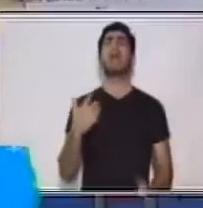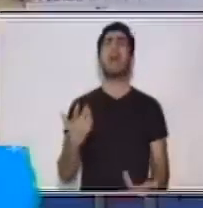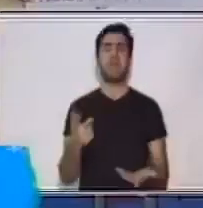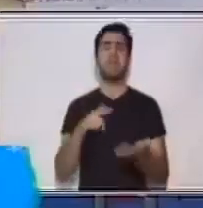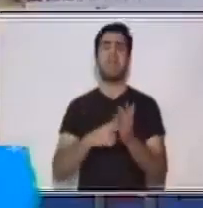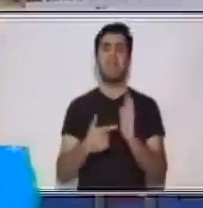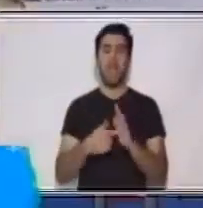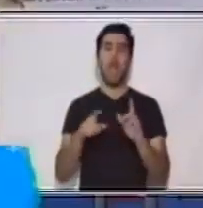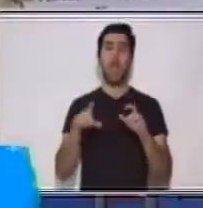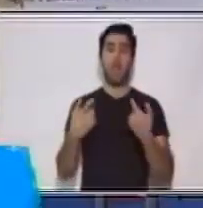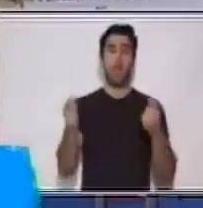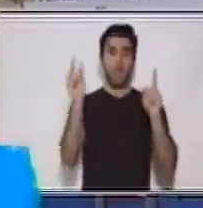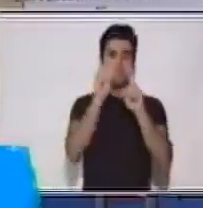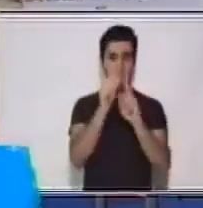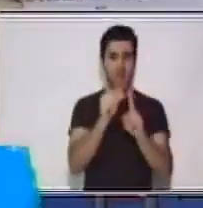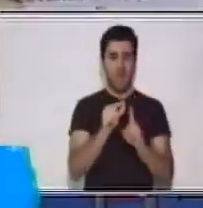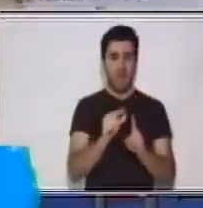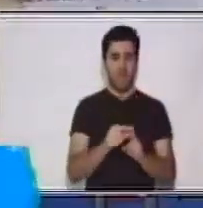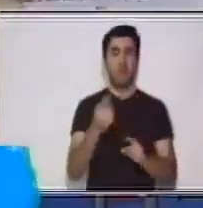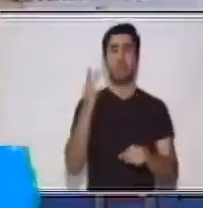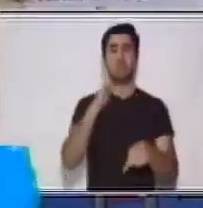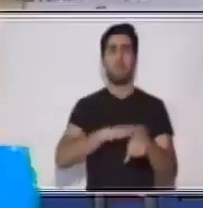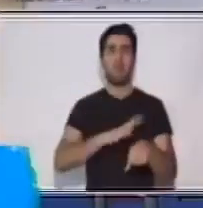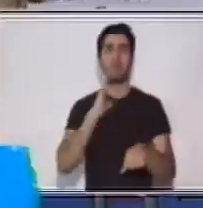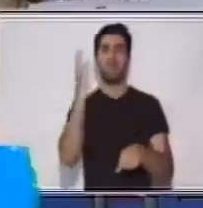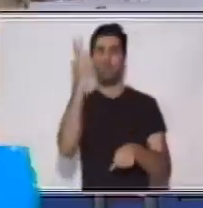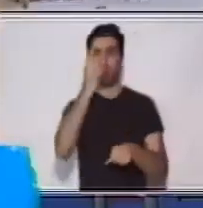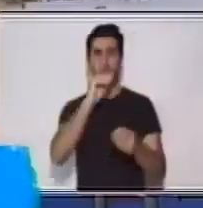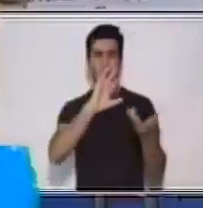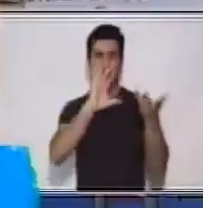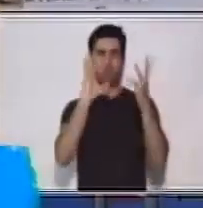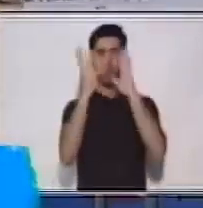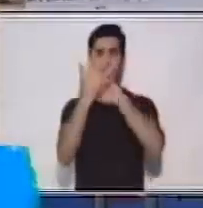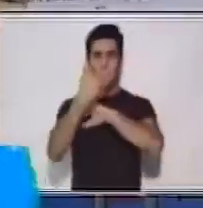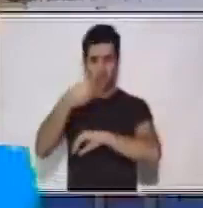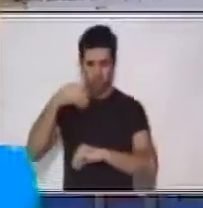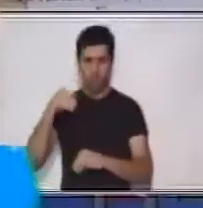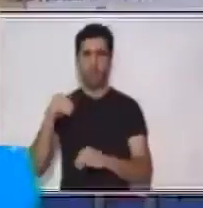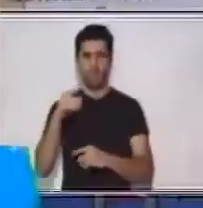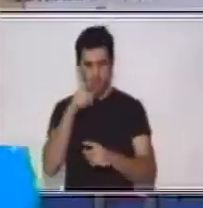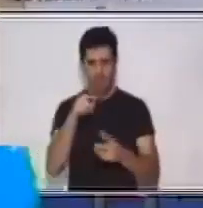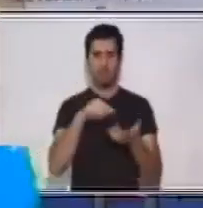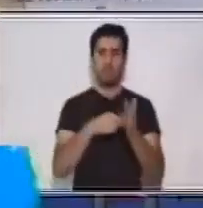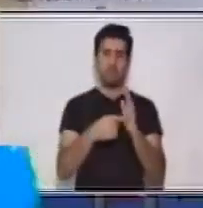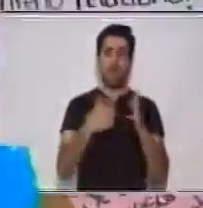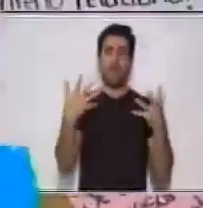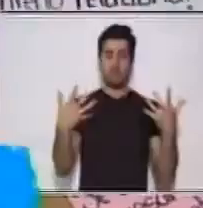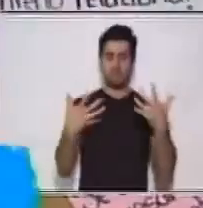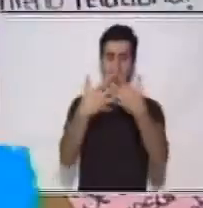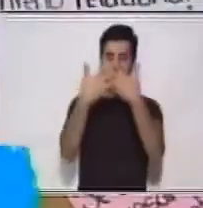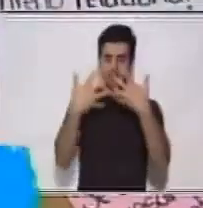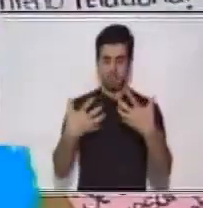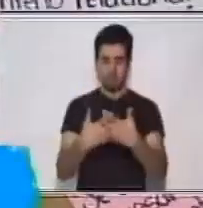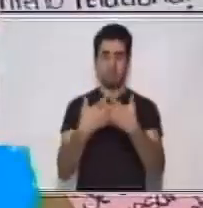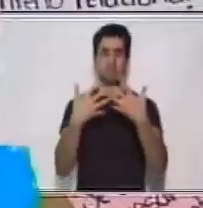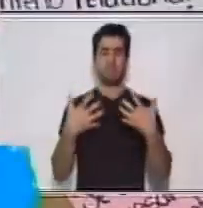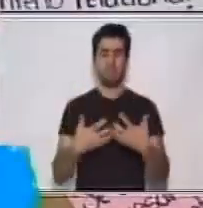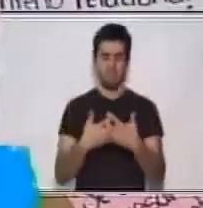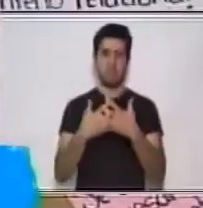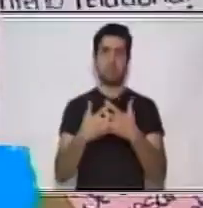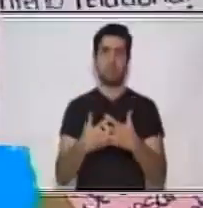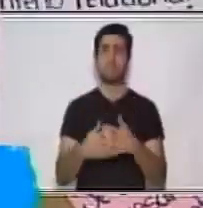de embellecer palabras, y pues la poesía es un género que se adapta muy bien a la aplicación de la